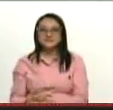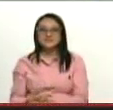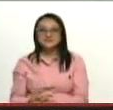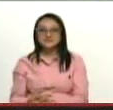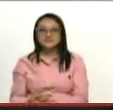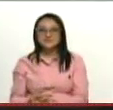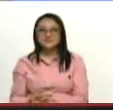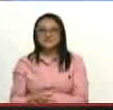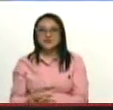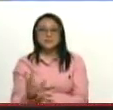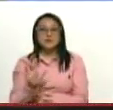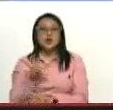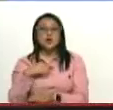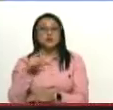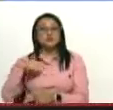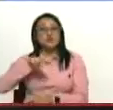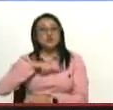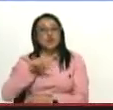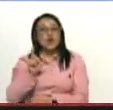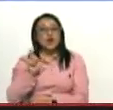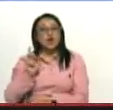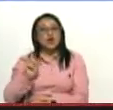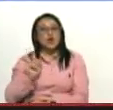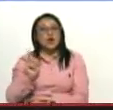para que no dependamos